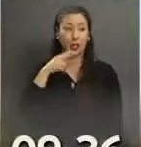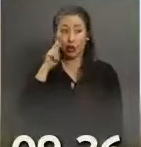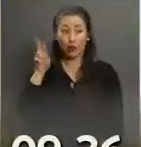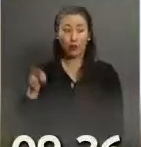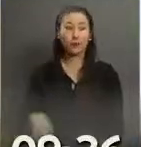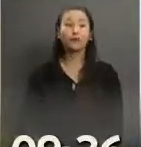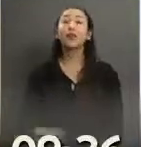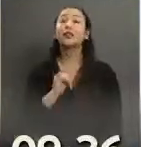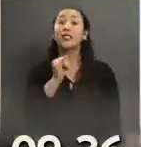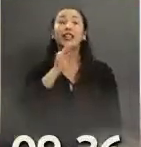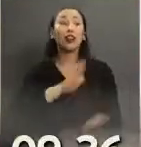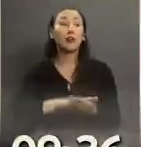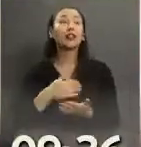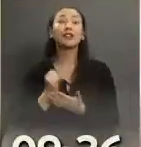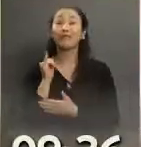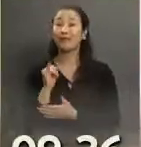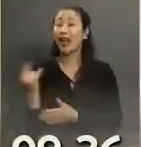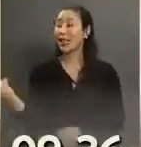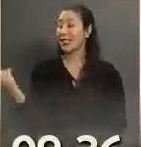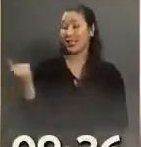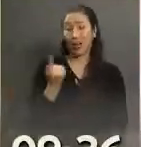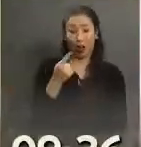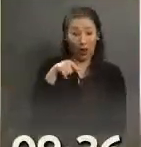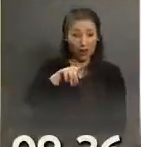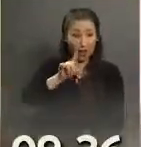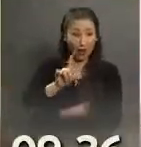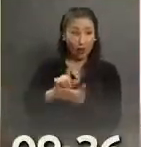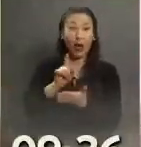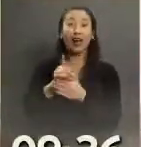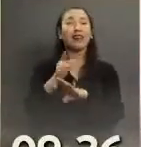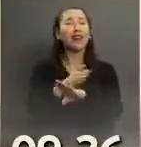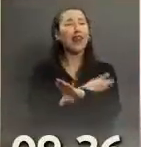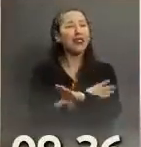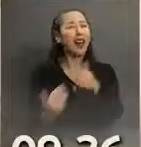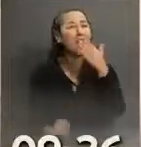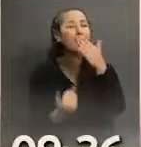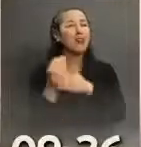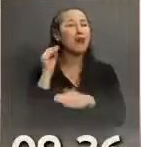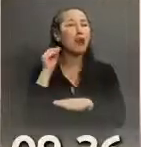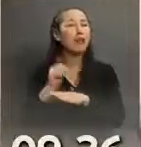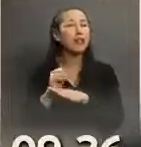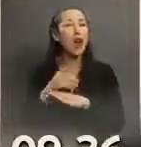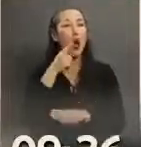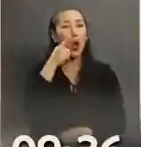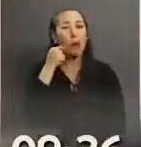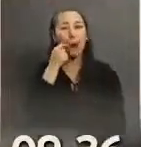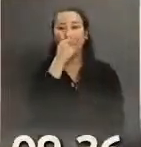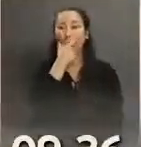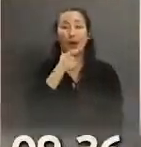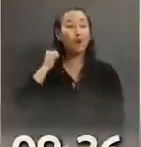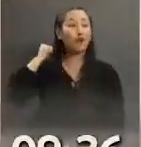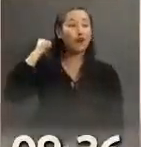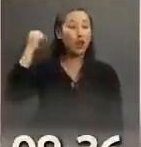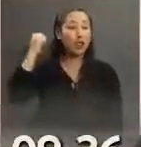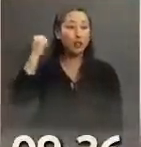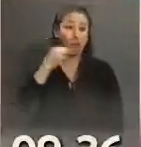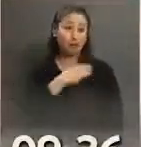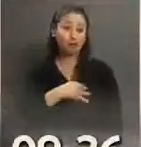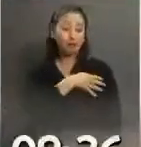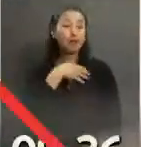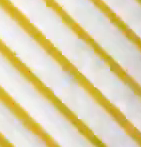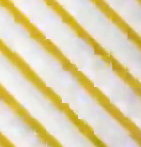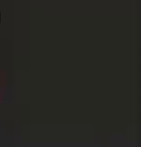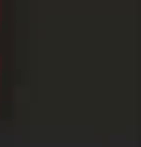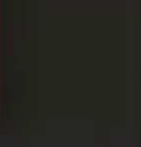están? Sí, acaba de llegar hasta acá, hasta este punto que habíamos anunciado en la mañana, Gabriel Boric, candidato presidencial de Convergencia Social,